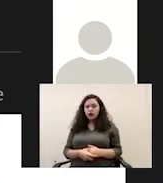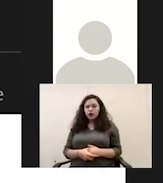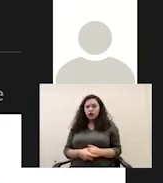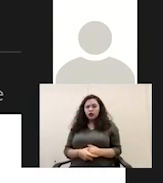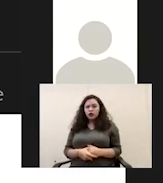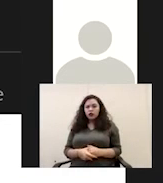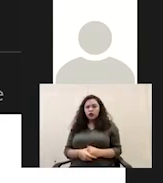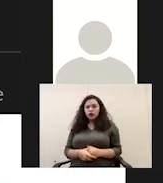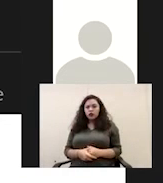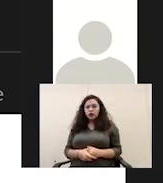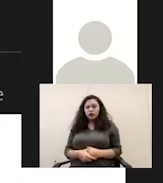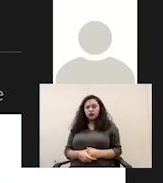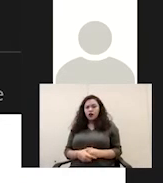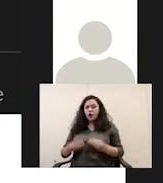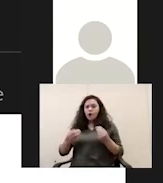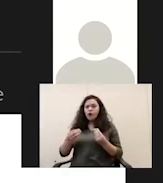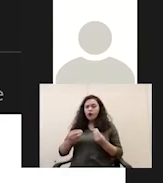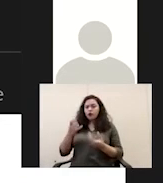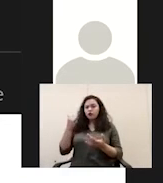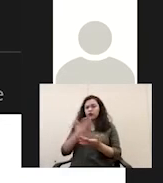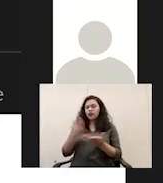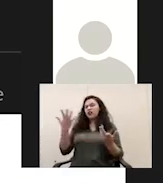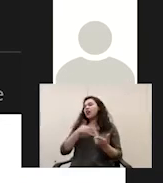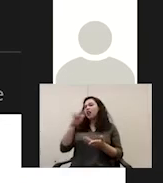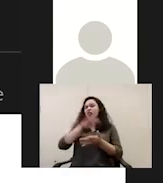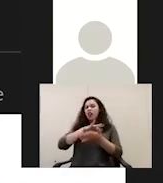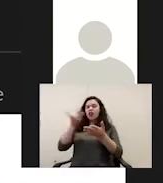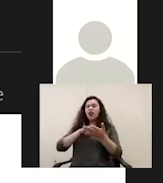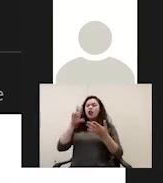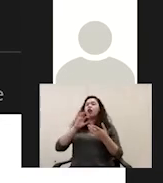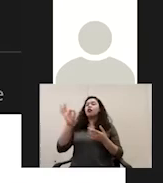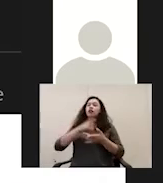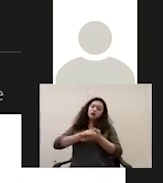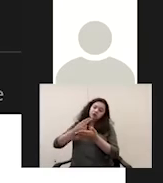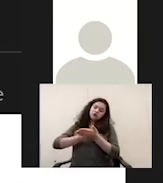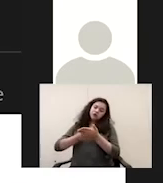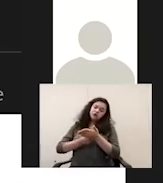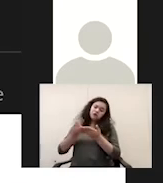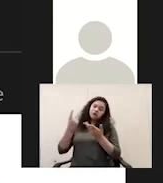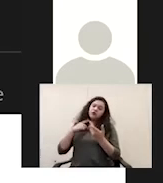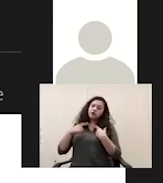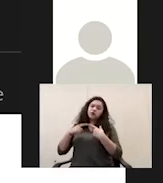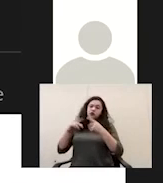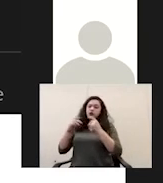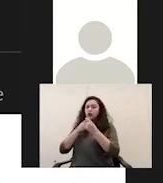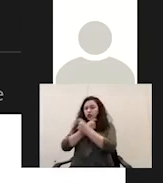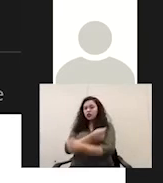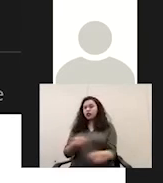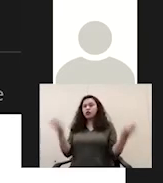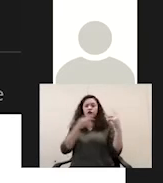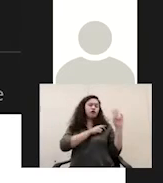tan pesados, que no traigan tantas letras, que a lo mejor sea un dibujo que llame la atención a los niños, que